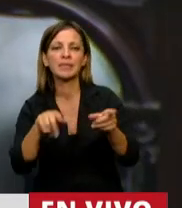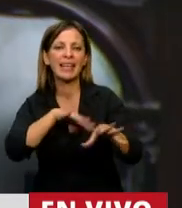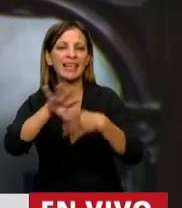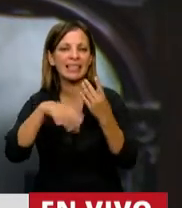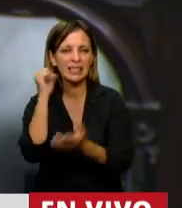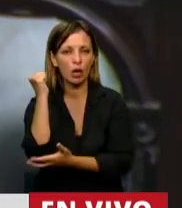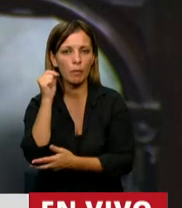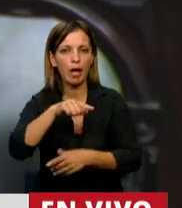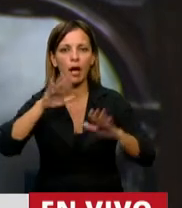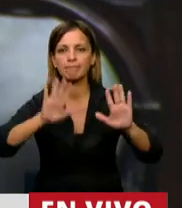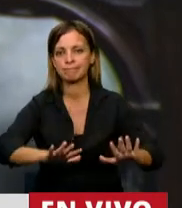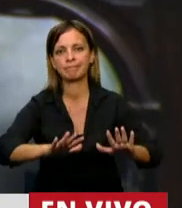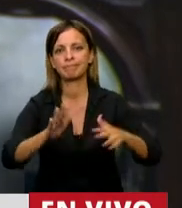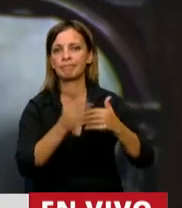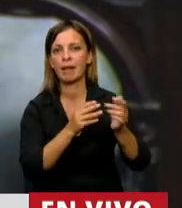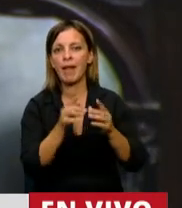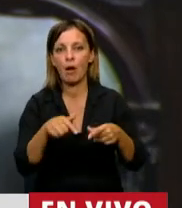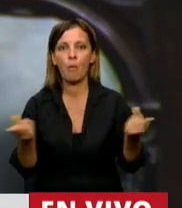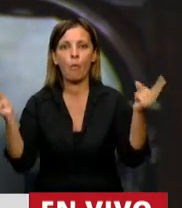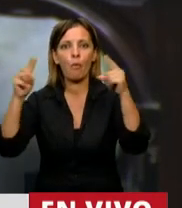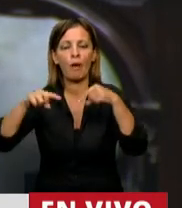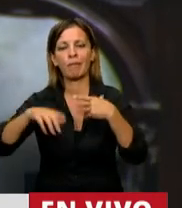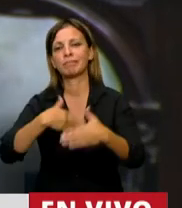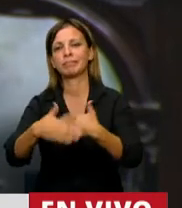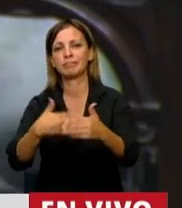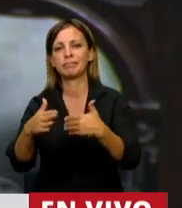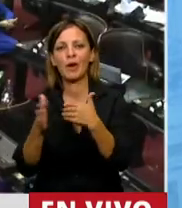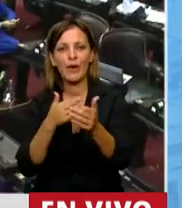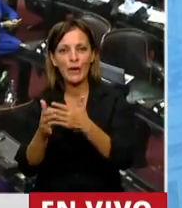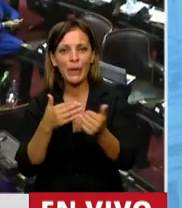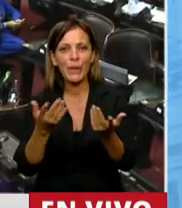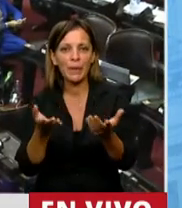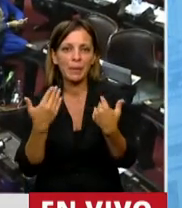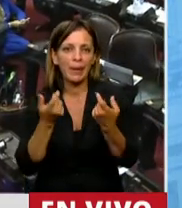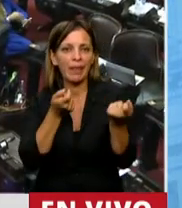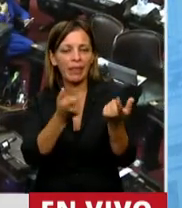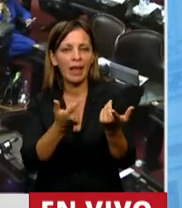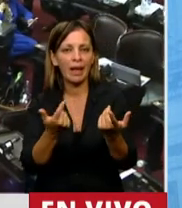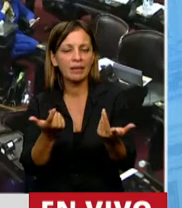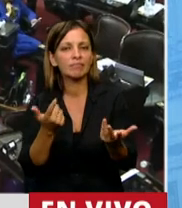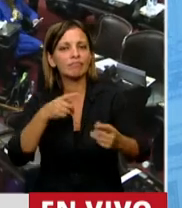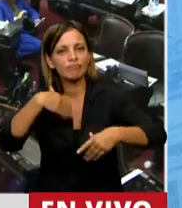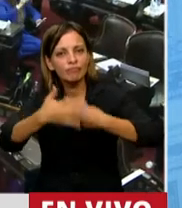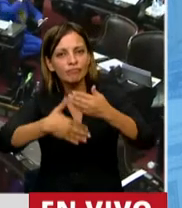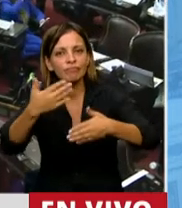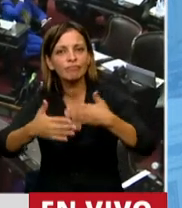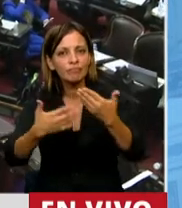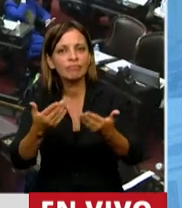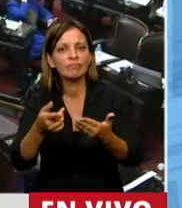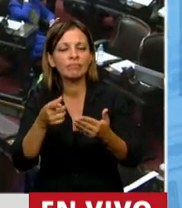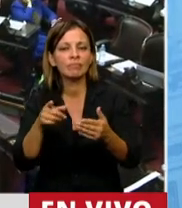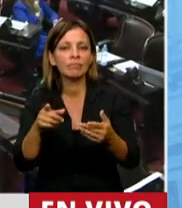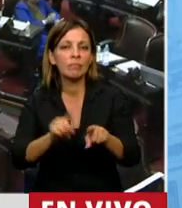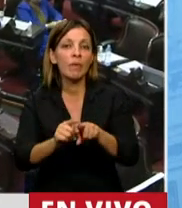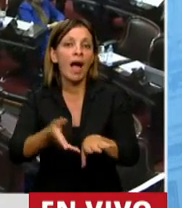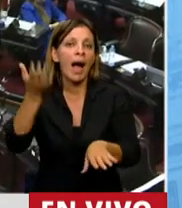hoy están paradas, se puedan reactivar y puedan tener posibilidades de generar con lo que antes tendrían